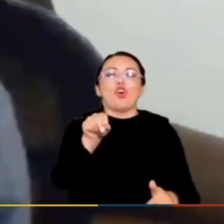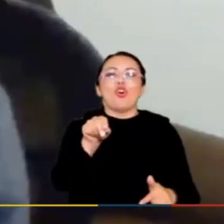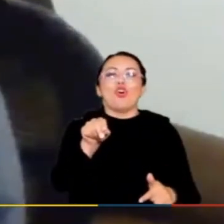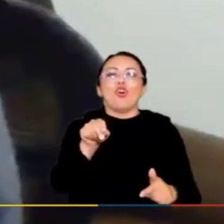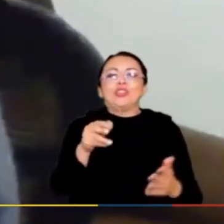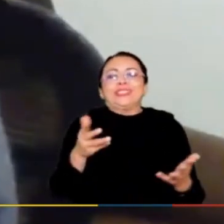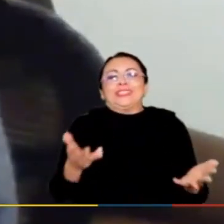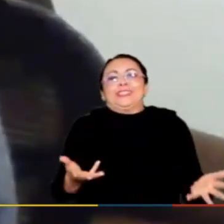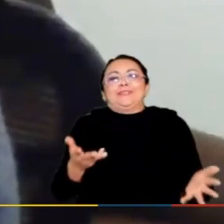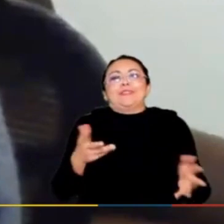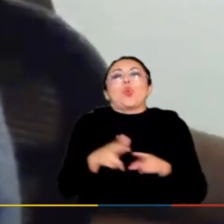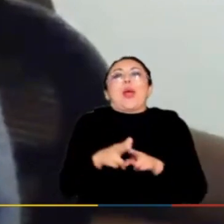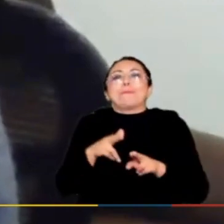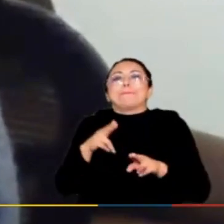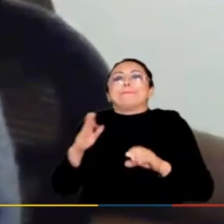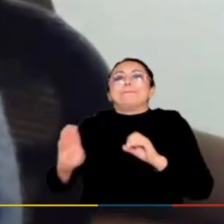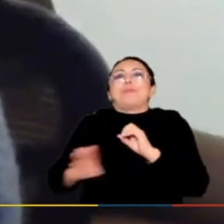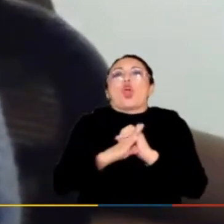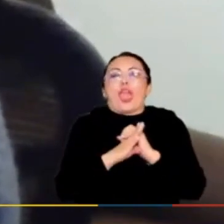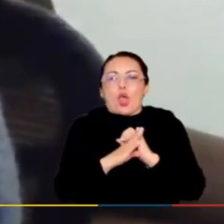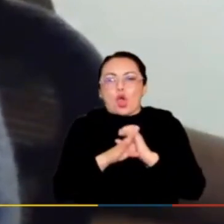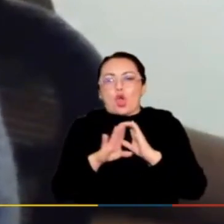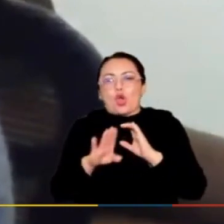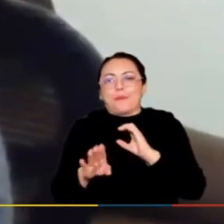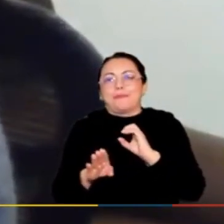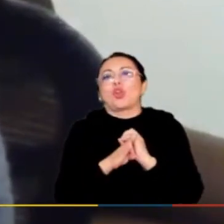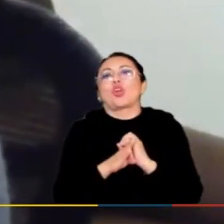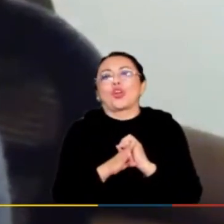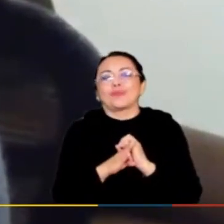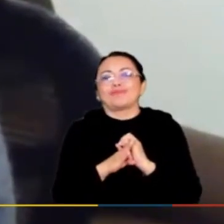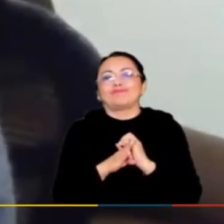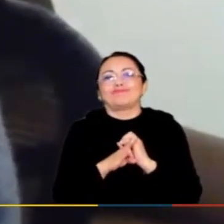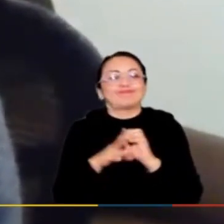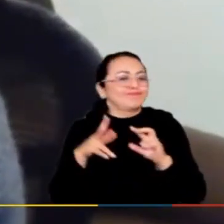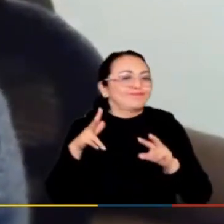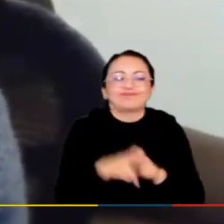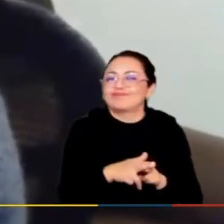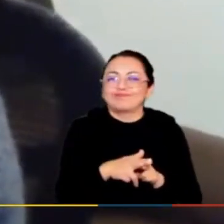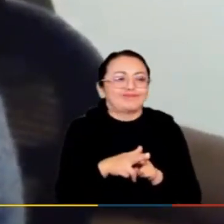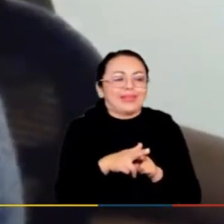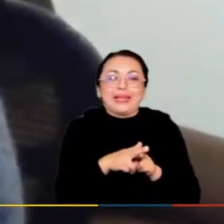la oportunidad de bloquearla, lo que se espera del banco es bloquear la operación,